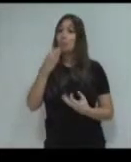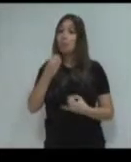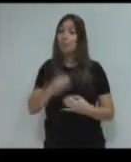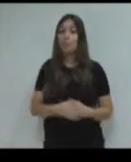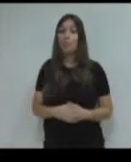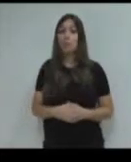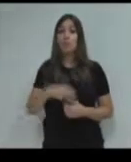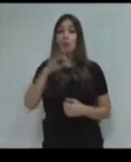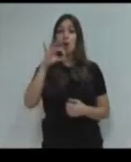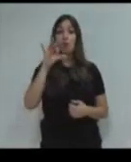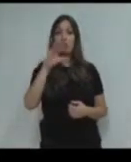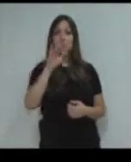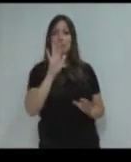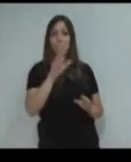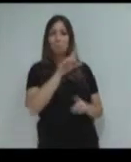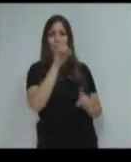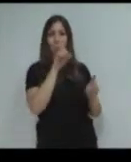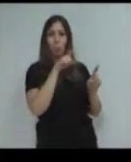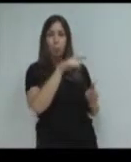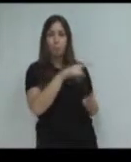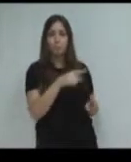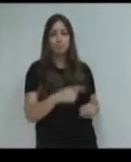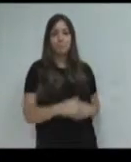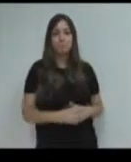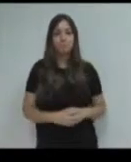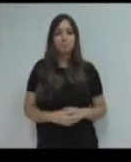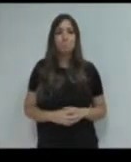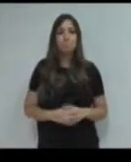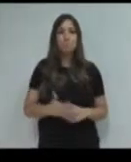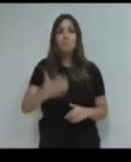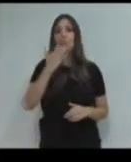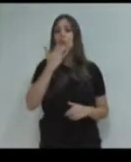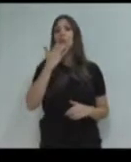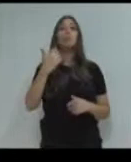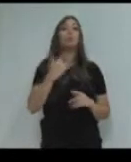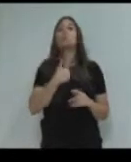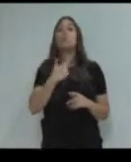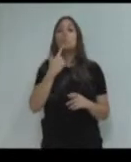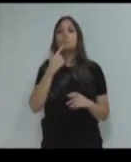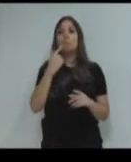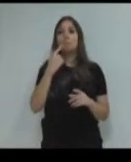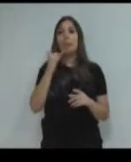Pero yo te pregunto, yo por ejemplo, cuando percibo un gráfico,